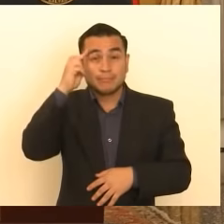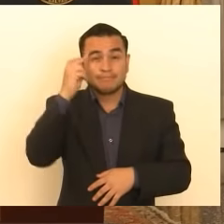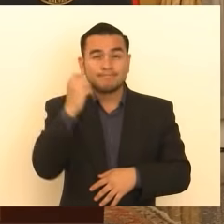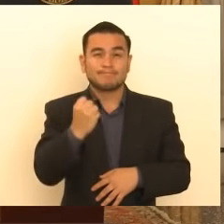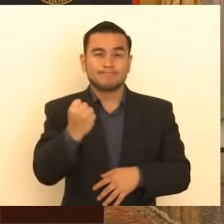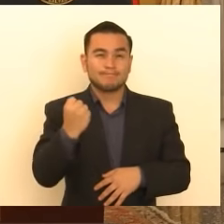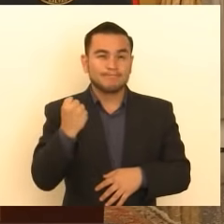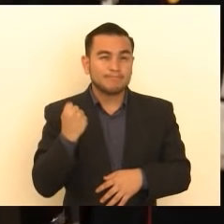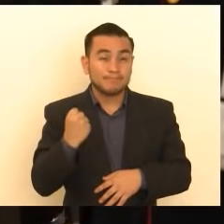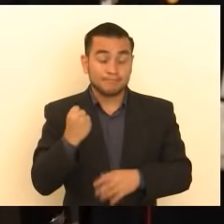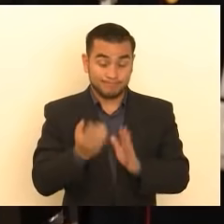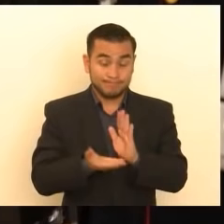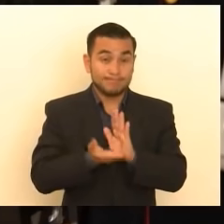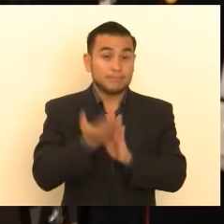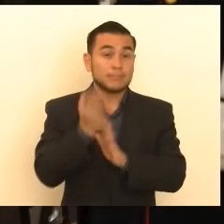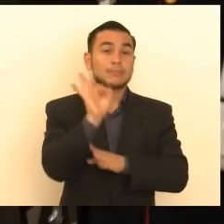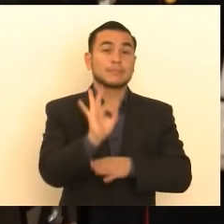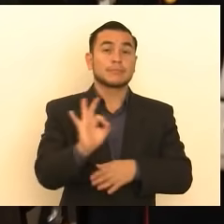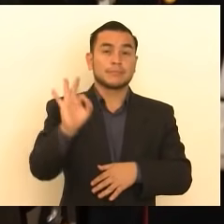más grande.